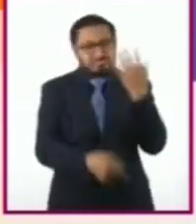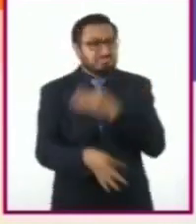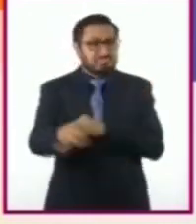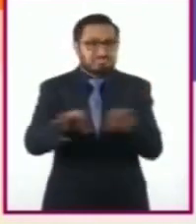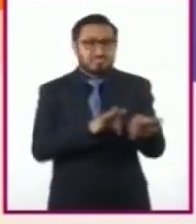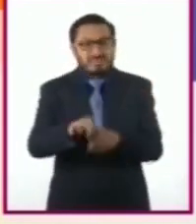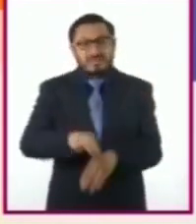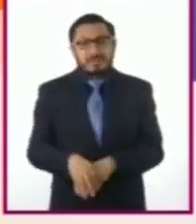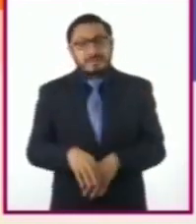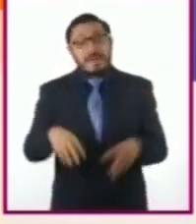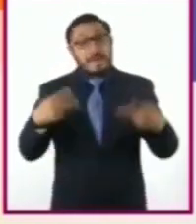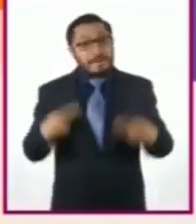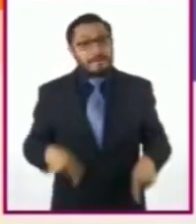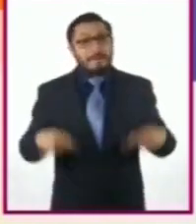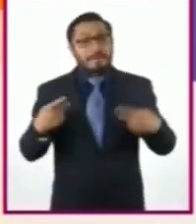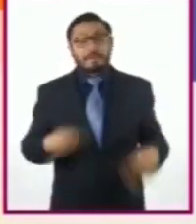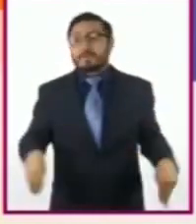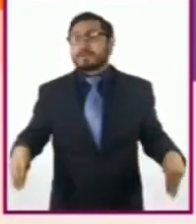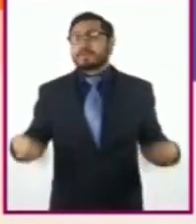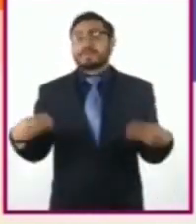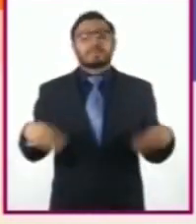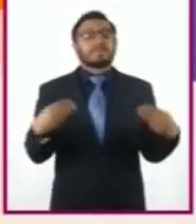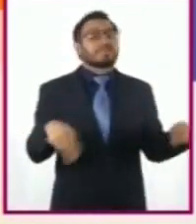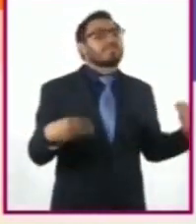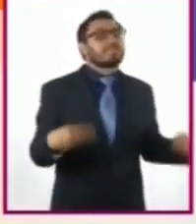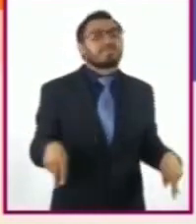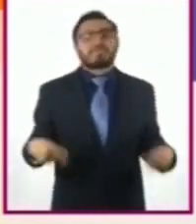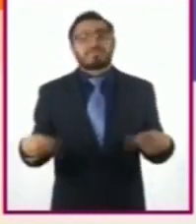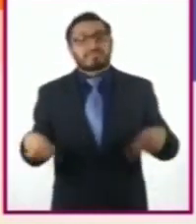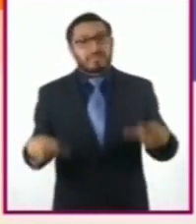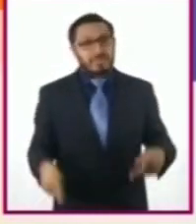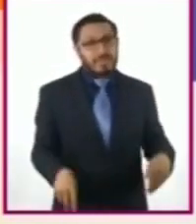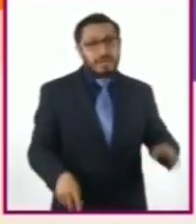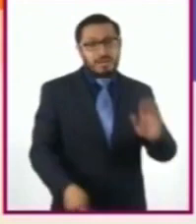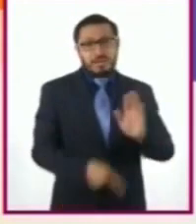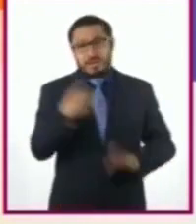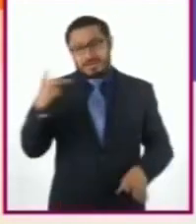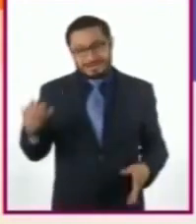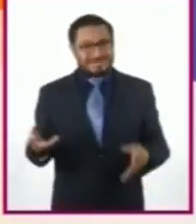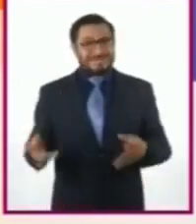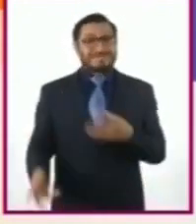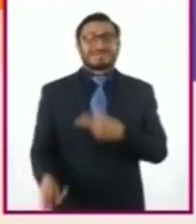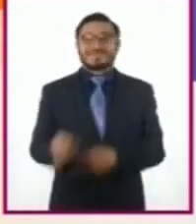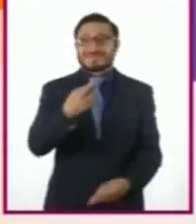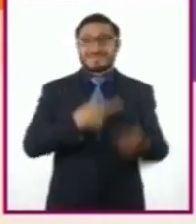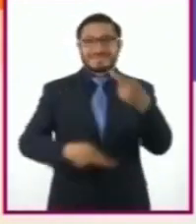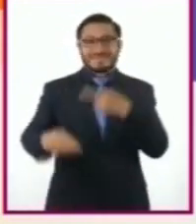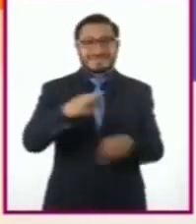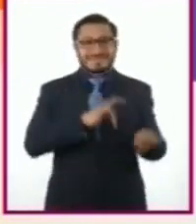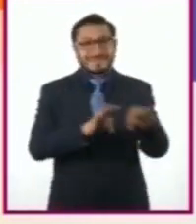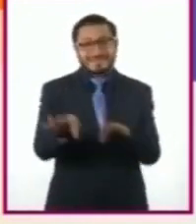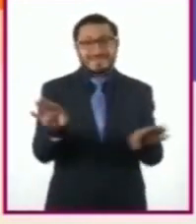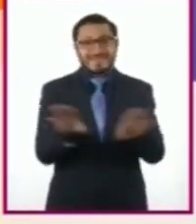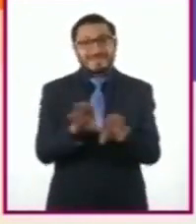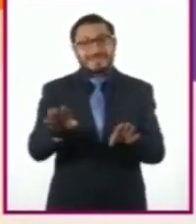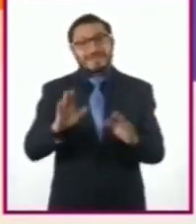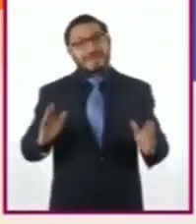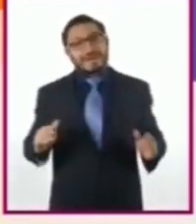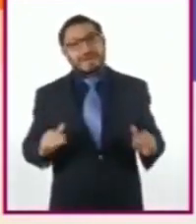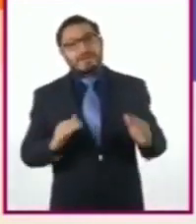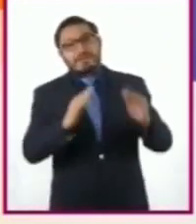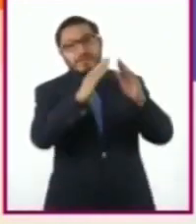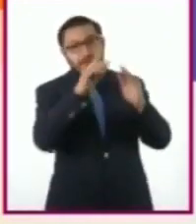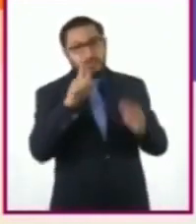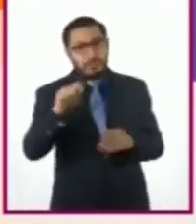los mercaderes han vuelto a animar el antiguo mercado, que debió ser el de Tlatelolco, y que se